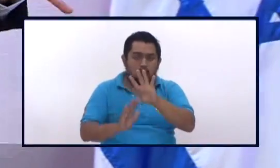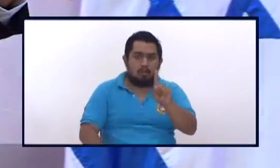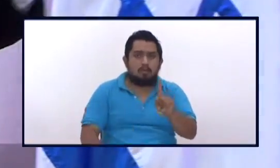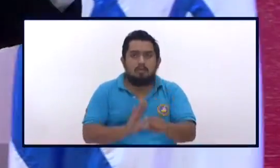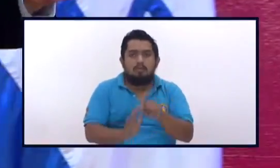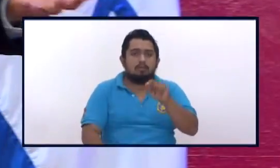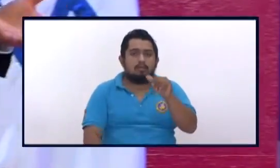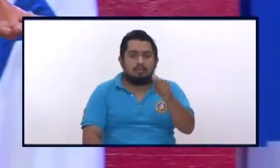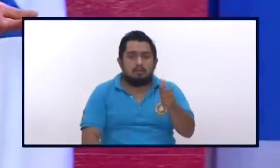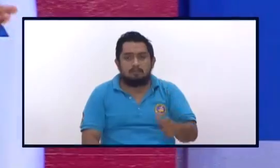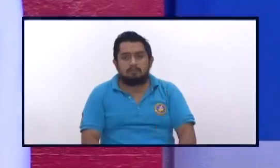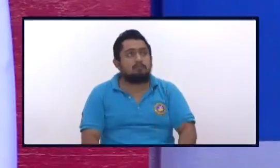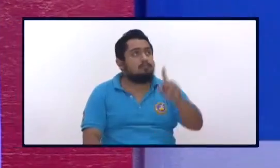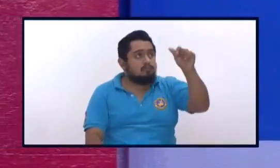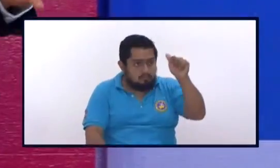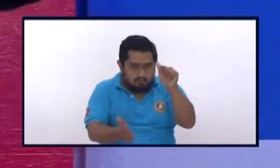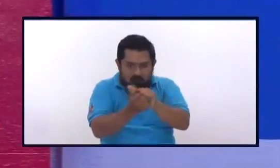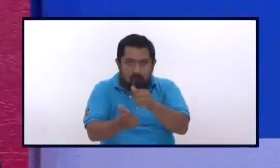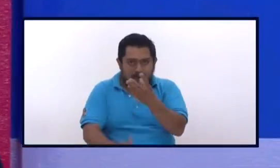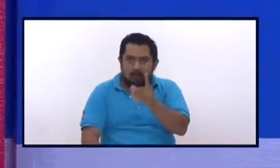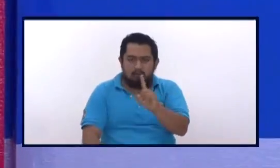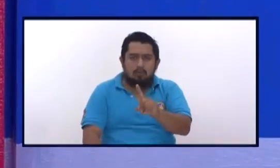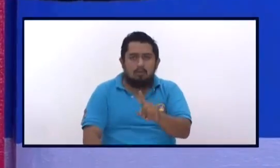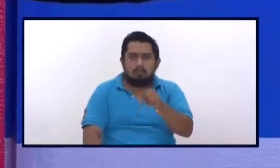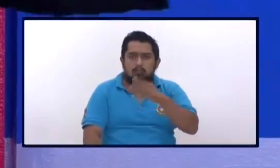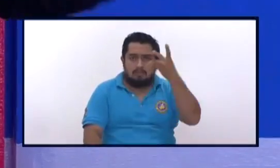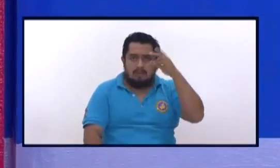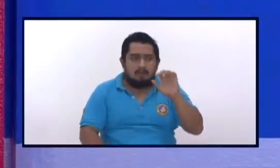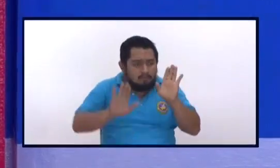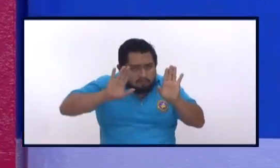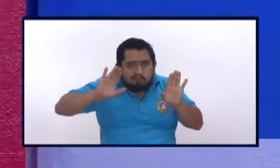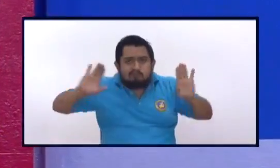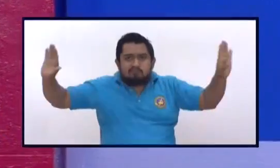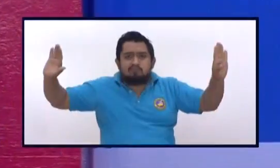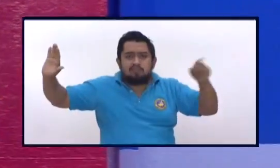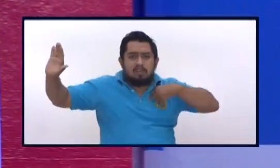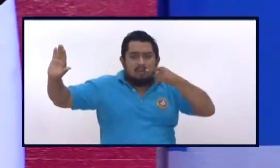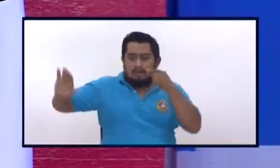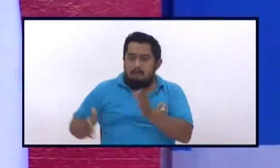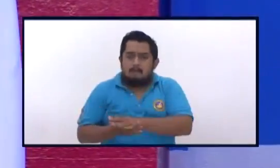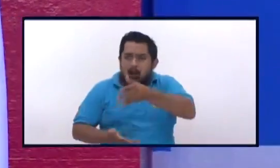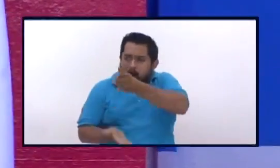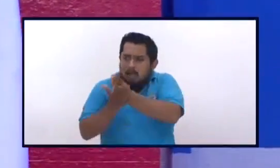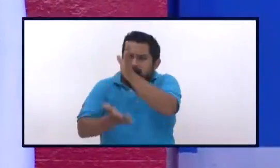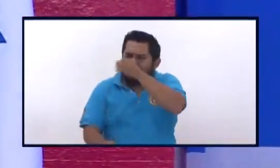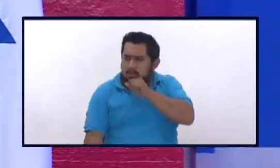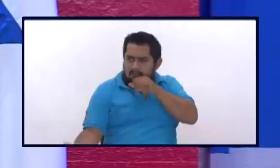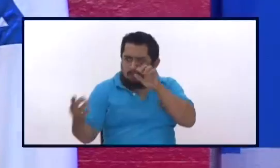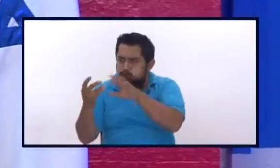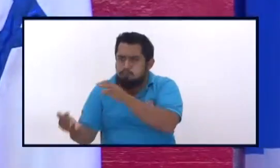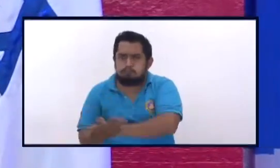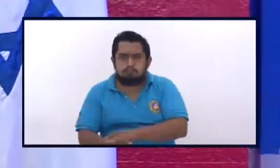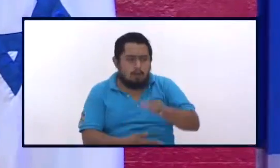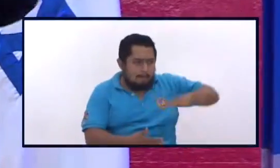estoy contigo que buena afirmación porque ese hombre podría afrontar habló de sanción porque podía apelar con los animales porque podía pelear con los filisteos